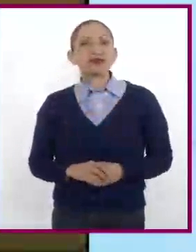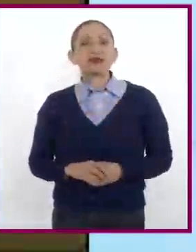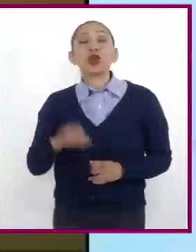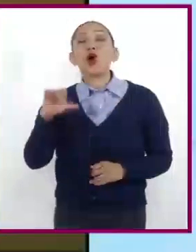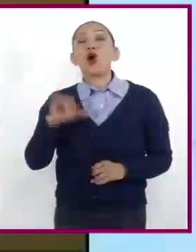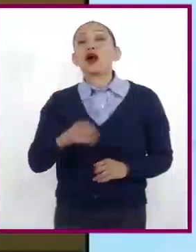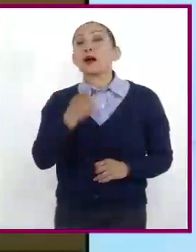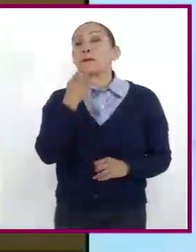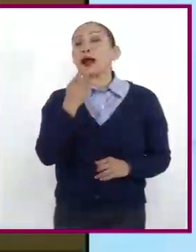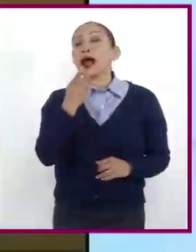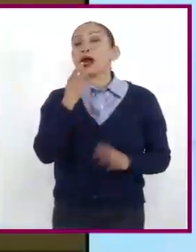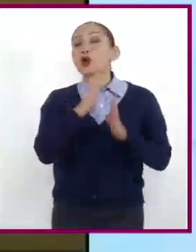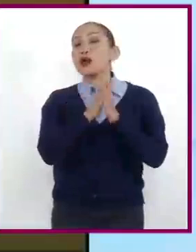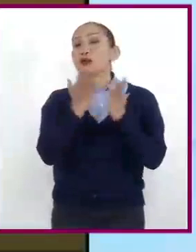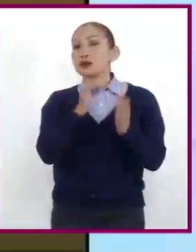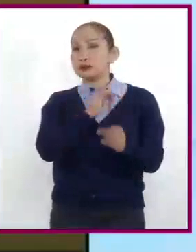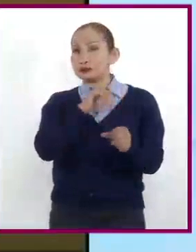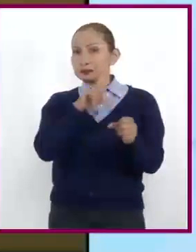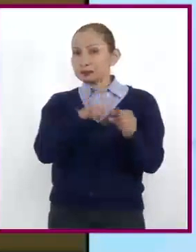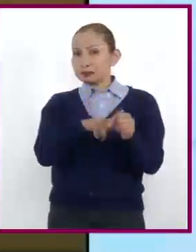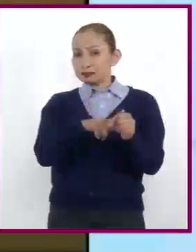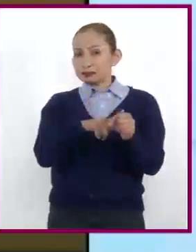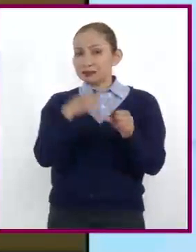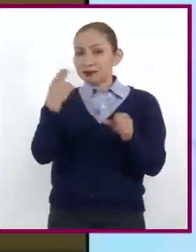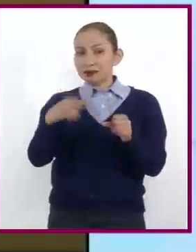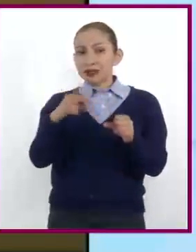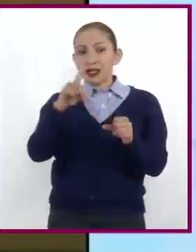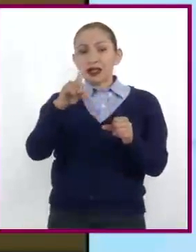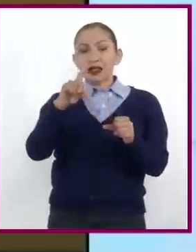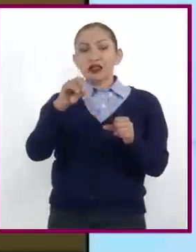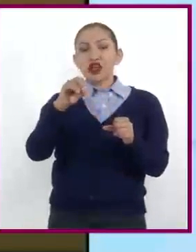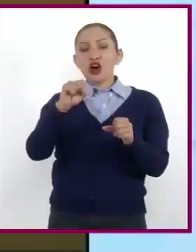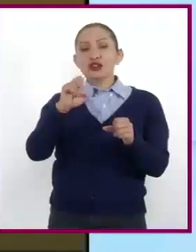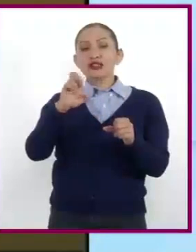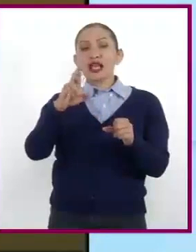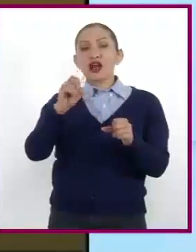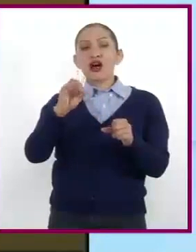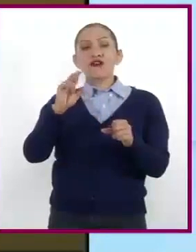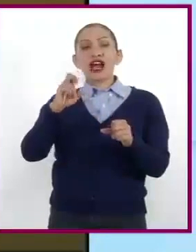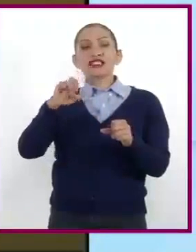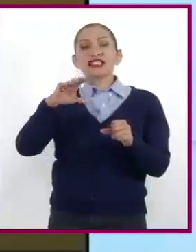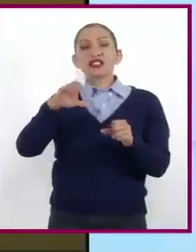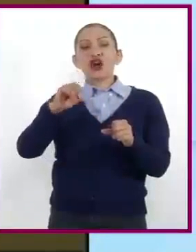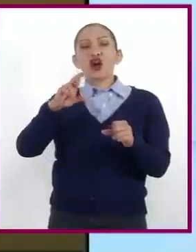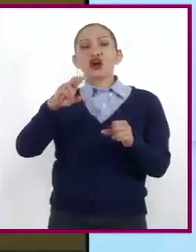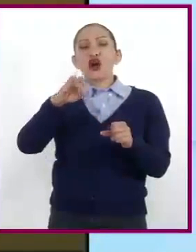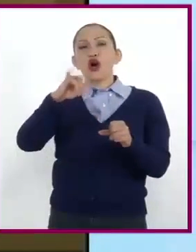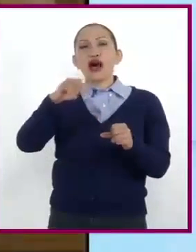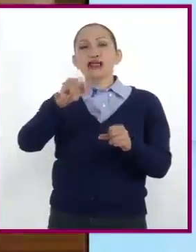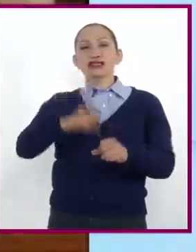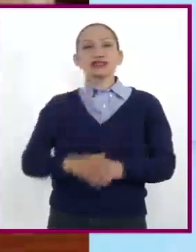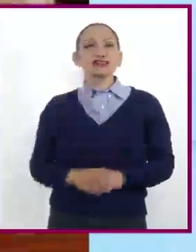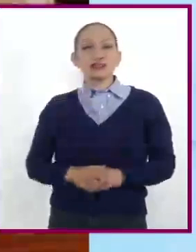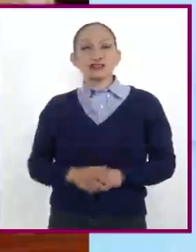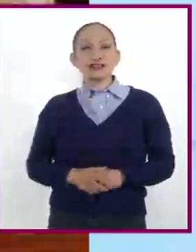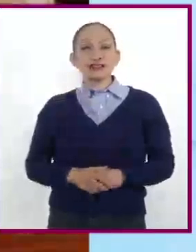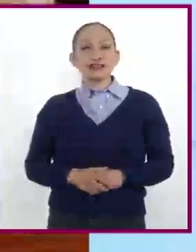Hoy vamos a hablar de un libro muy especial, El Diosero, de Francisco Rojas González.